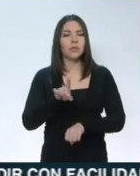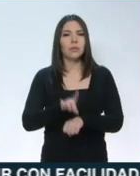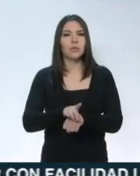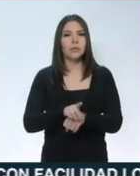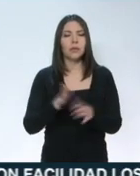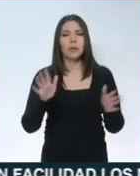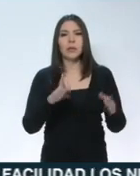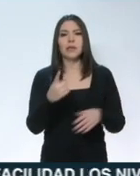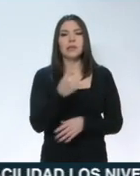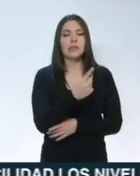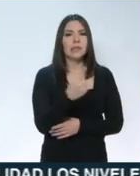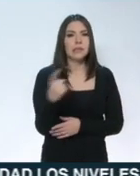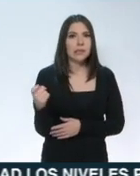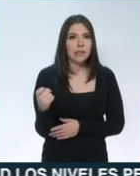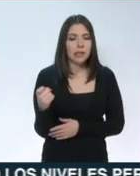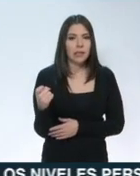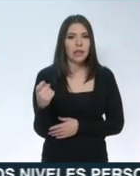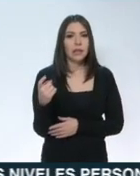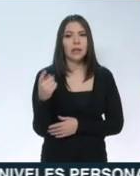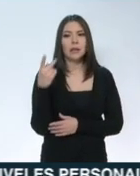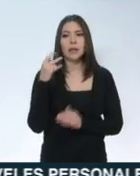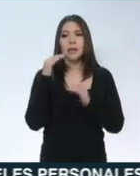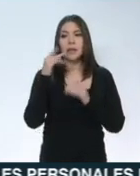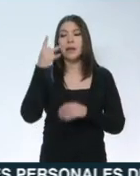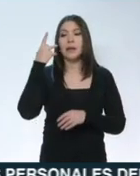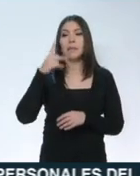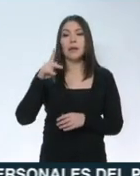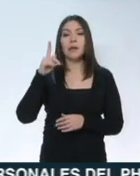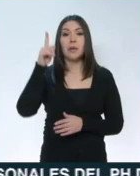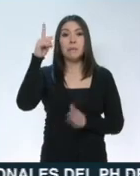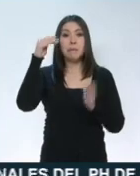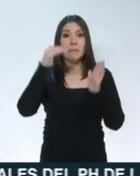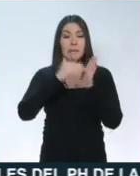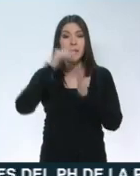cuando mucho 100, pero de 1,000 a 100